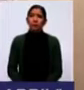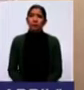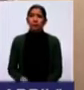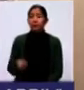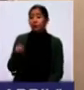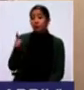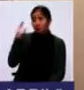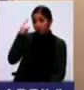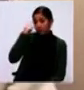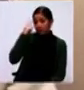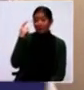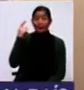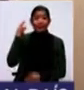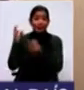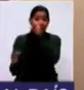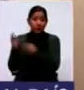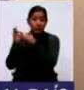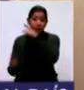Esto será analizado